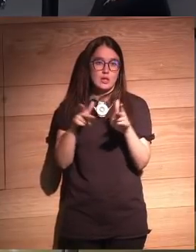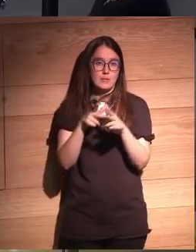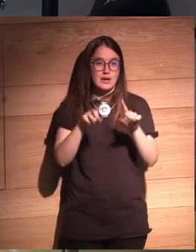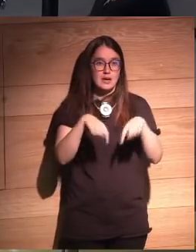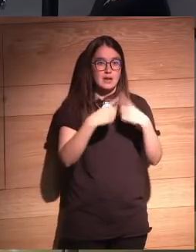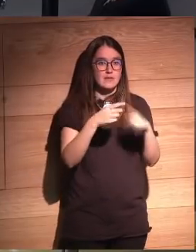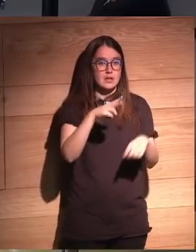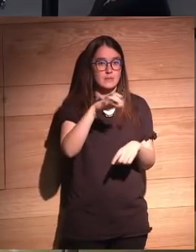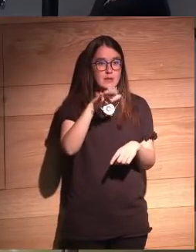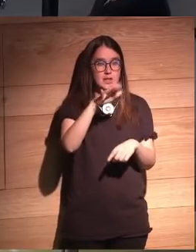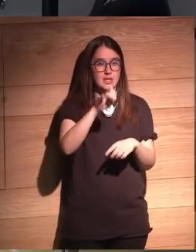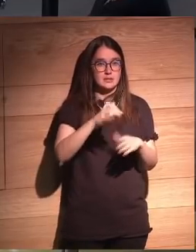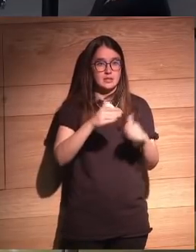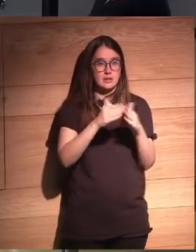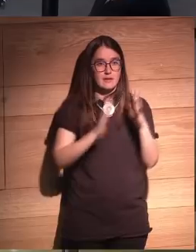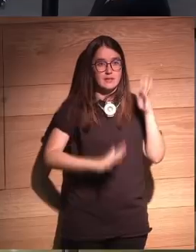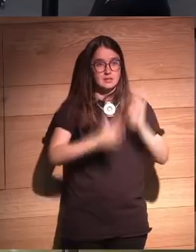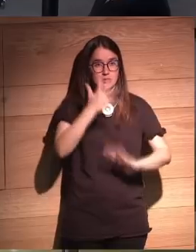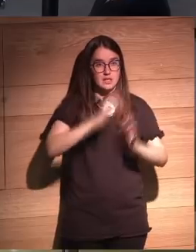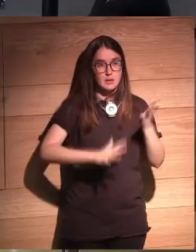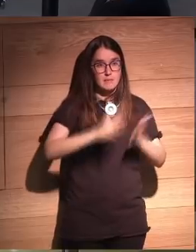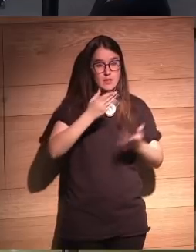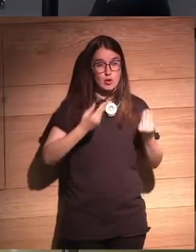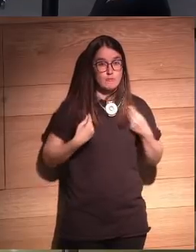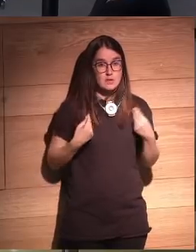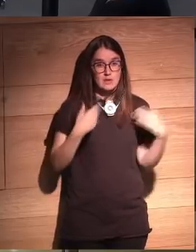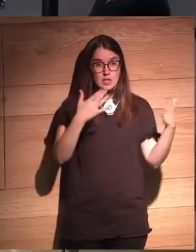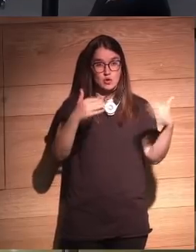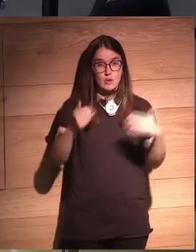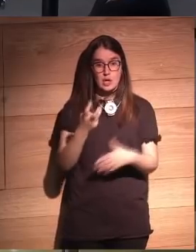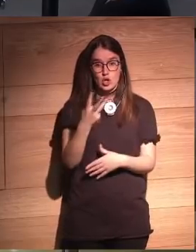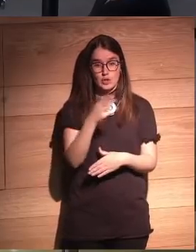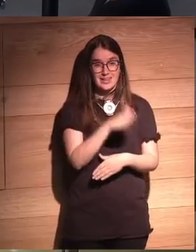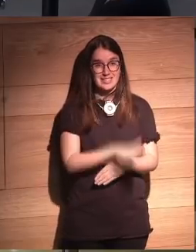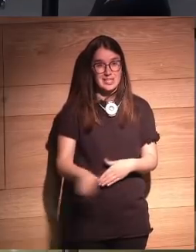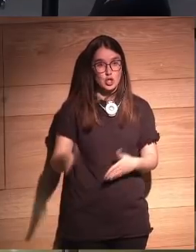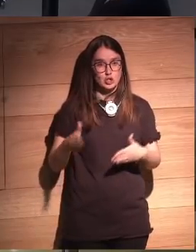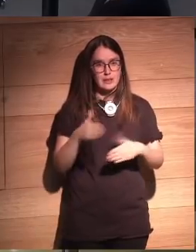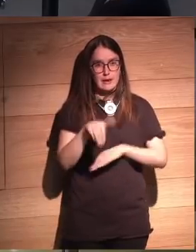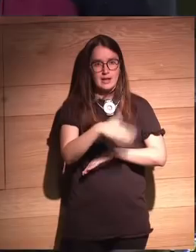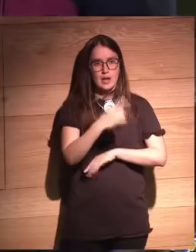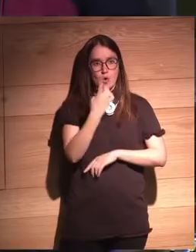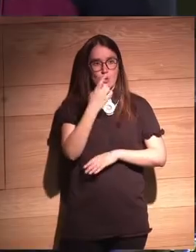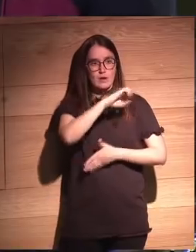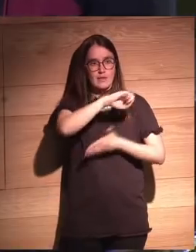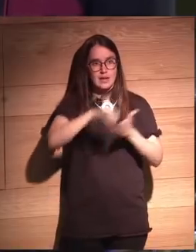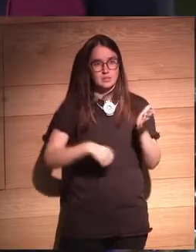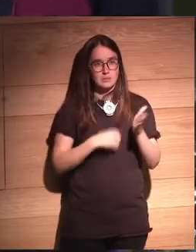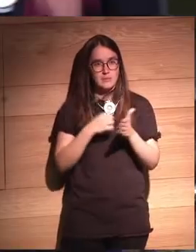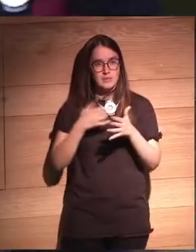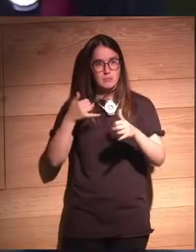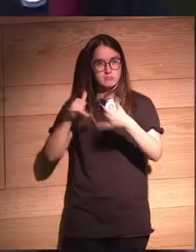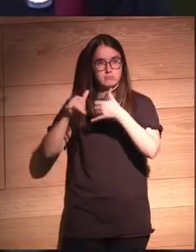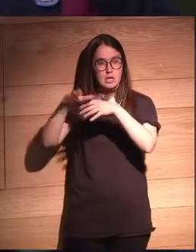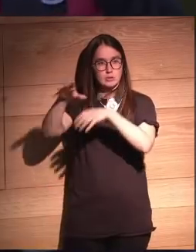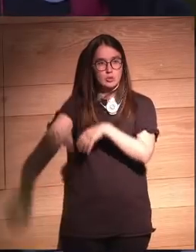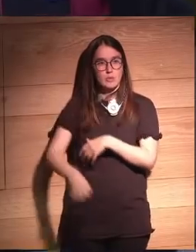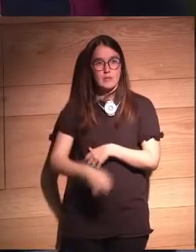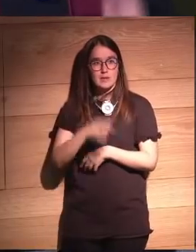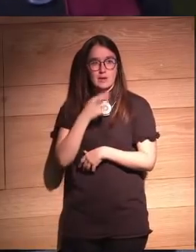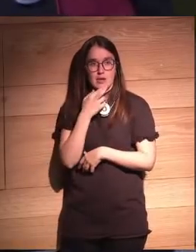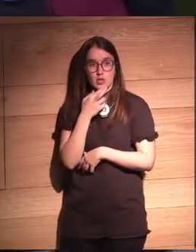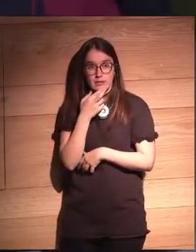familia de Vicente, que se le había quemado la casa y estaba sin vivienda con sus 3 niños en la calle. Y ayer una de las vacías la hemos ocupado del Banco Santander para